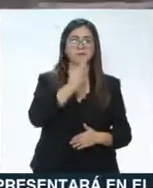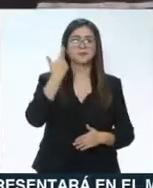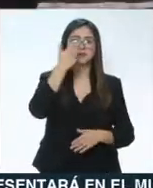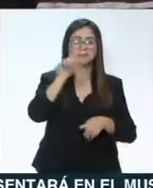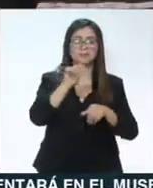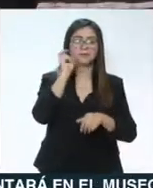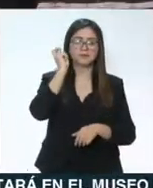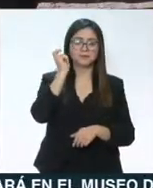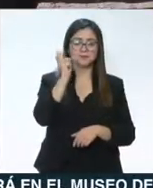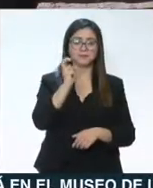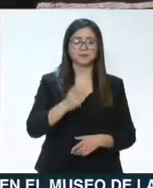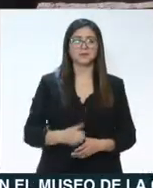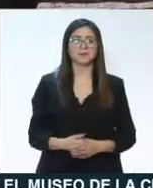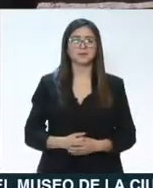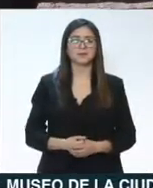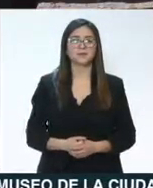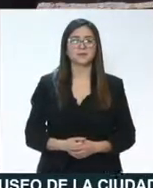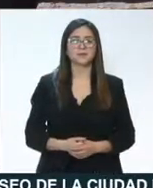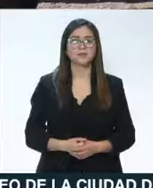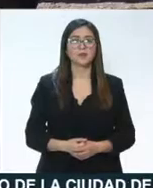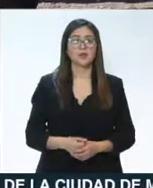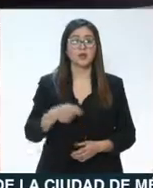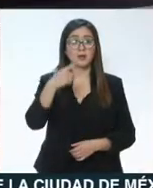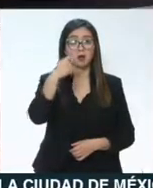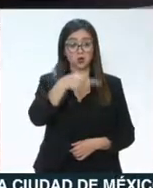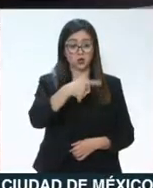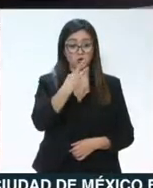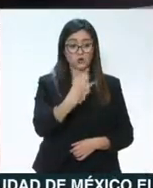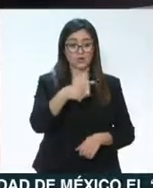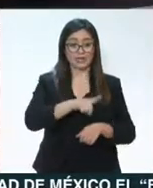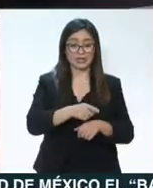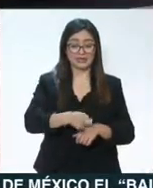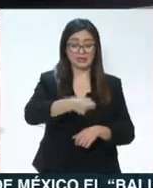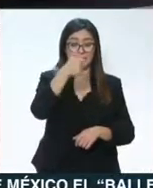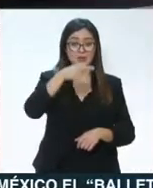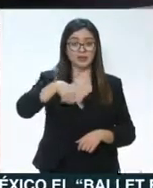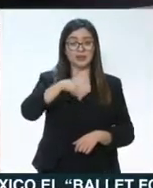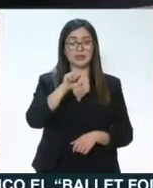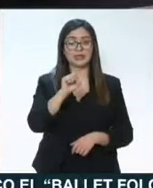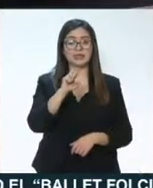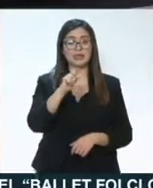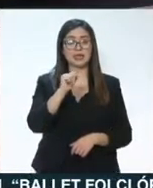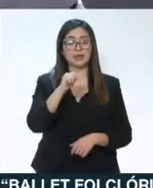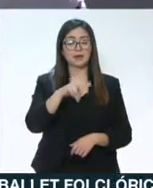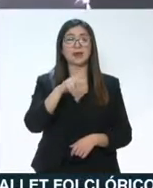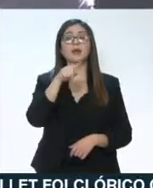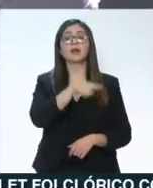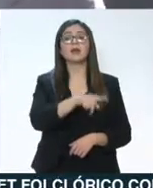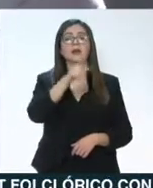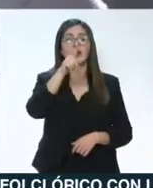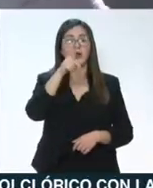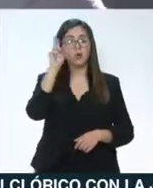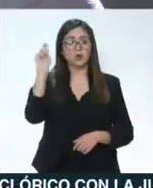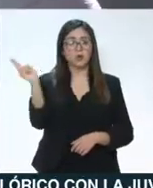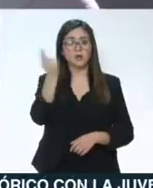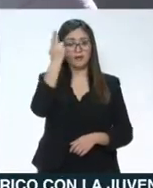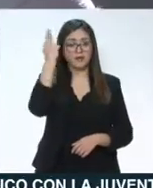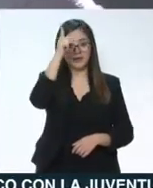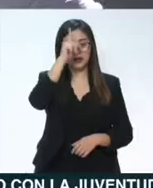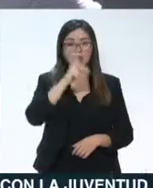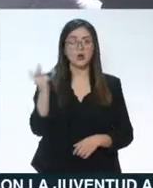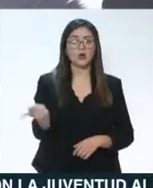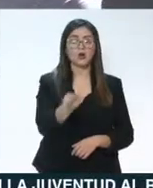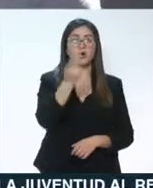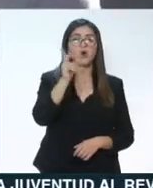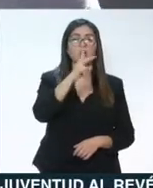mantenimiento. En los 2 primeros días de verificaciones realizados en los CETRAM de Universidad Itasqueña, se entrevistaron a